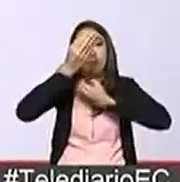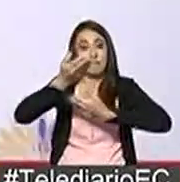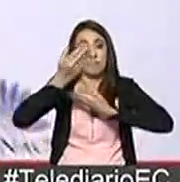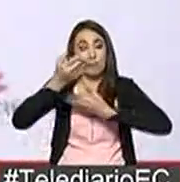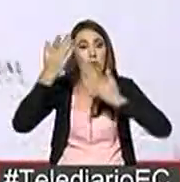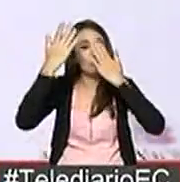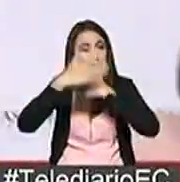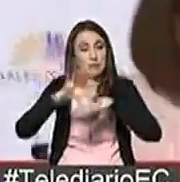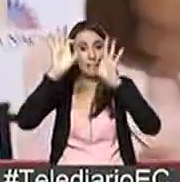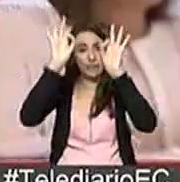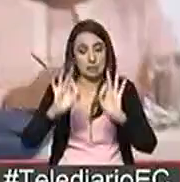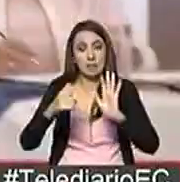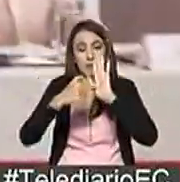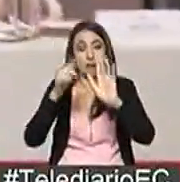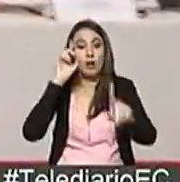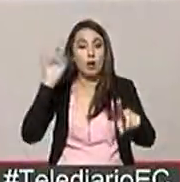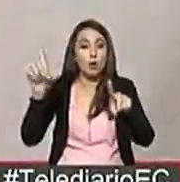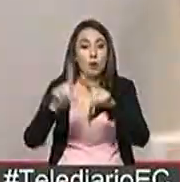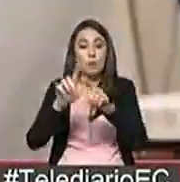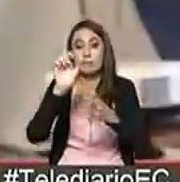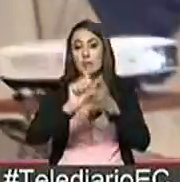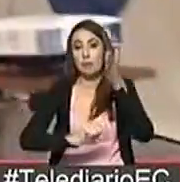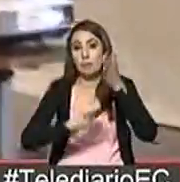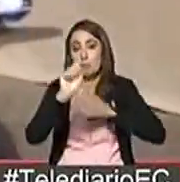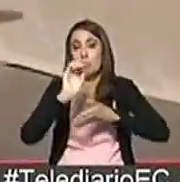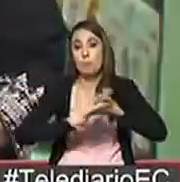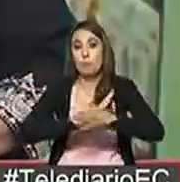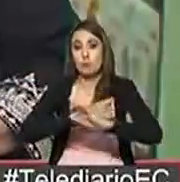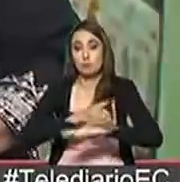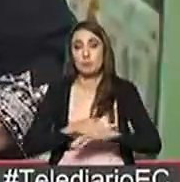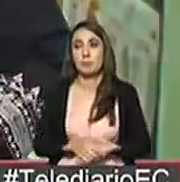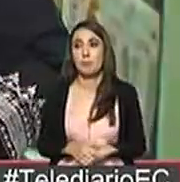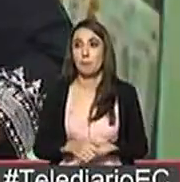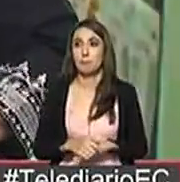en las que existirían consensos para su aprobación. Ronito Apanta, Medios Públicos.